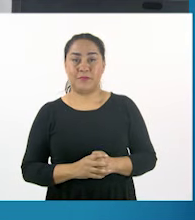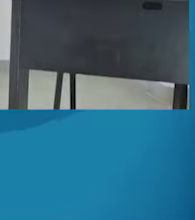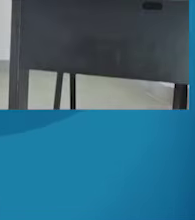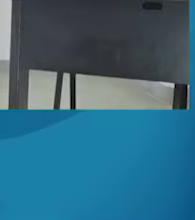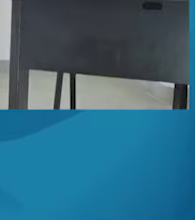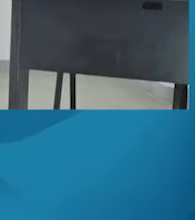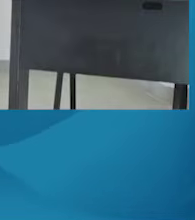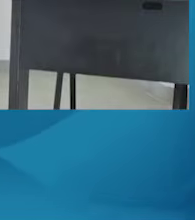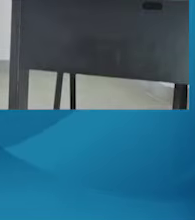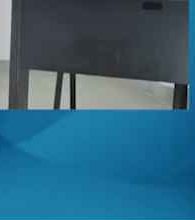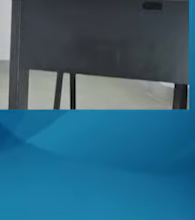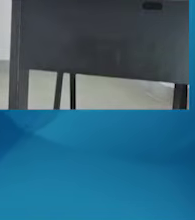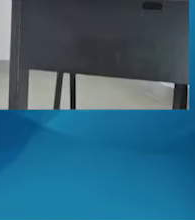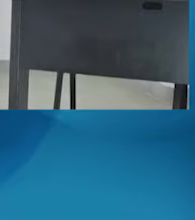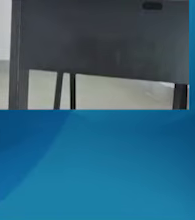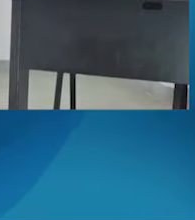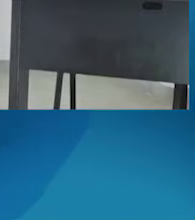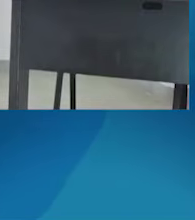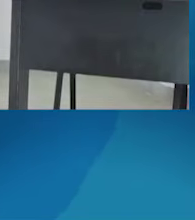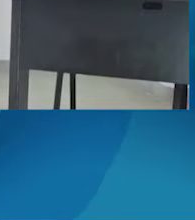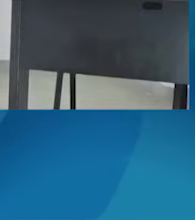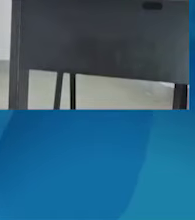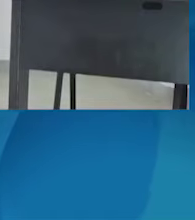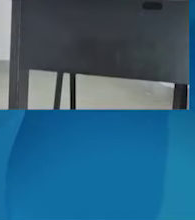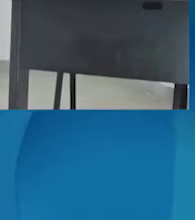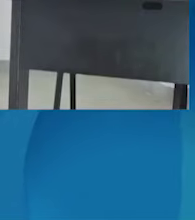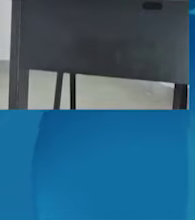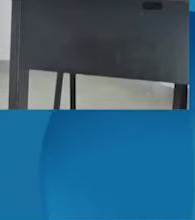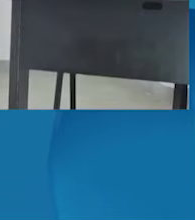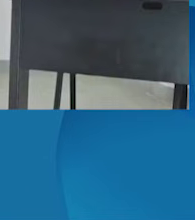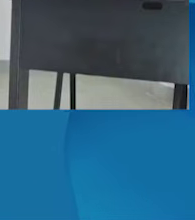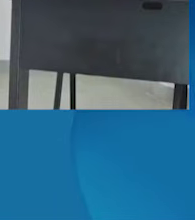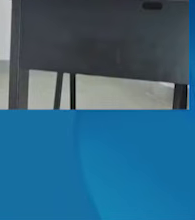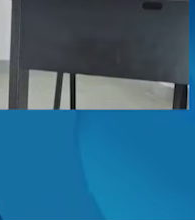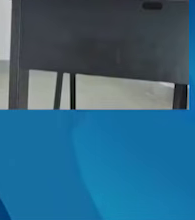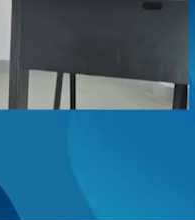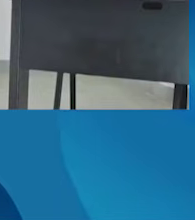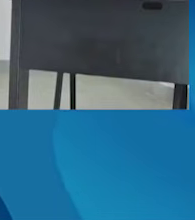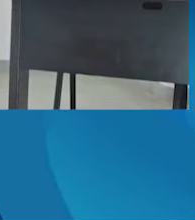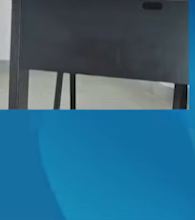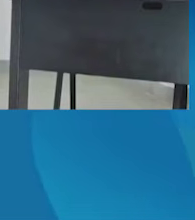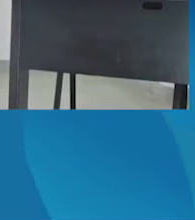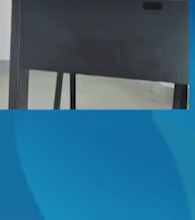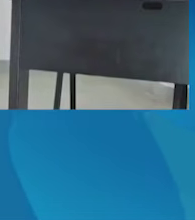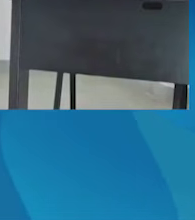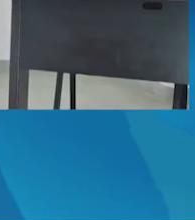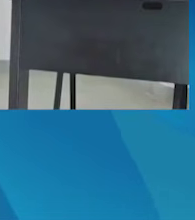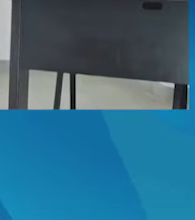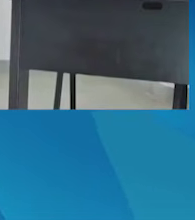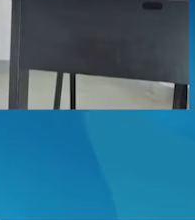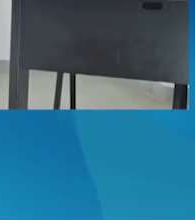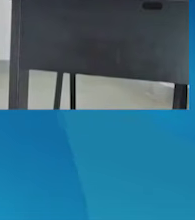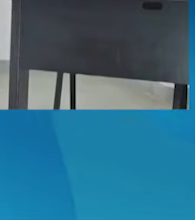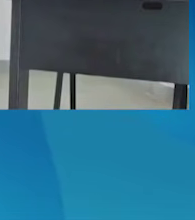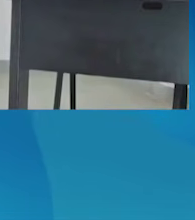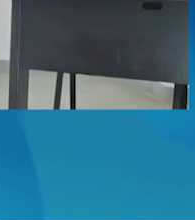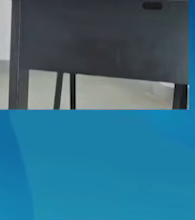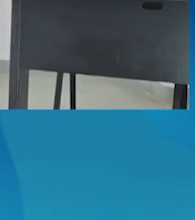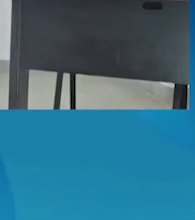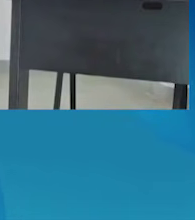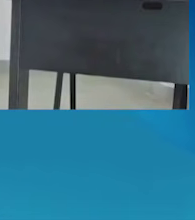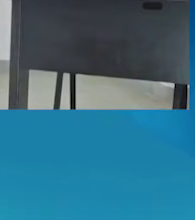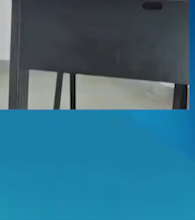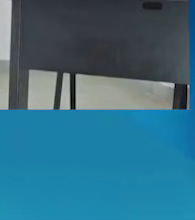pierna derecha, regresa a su posición inicial y después pierna izquierda.